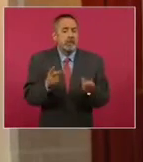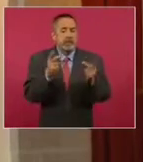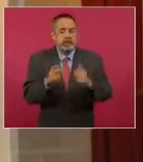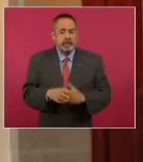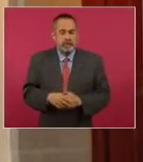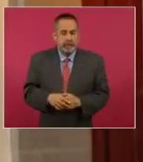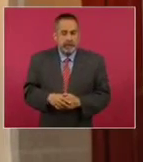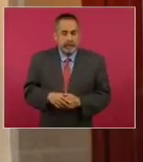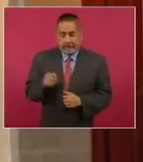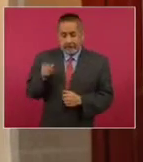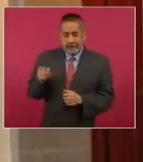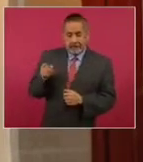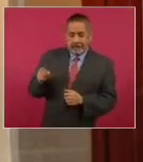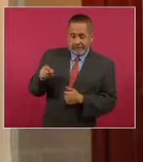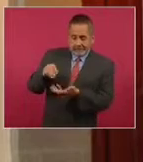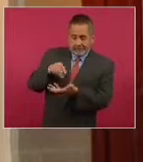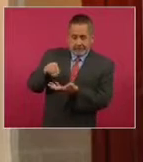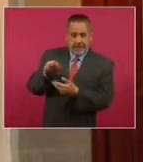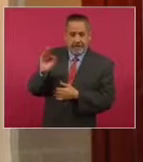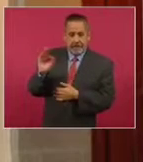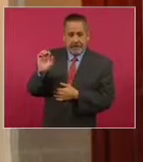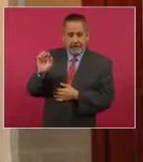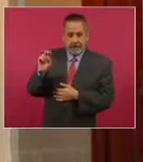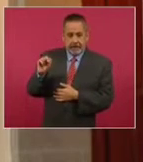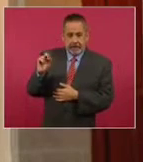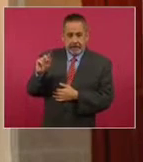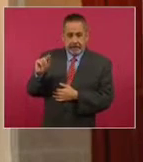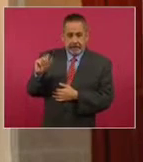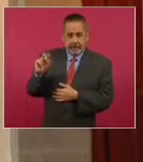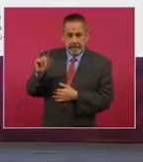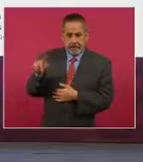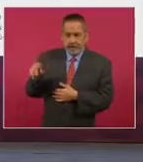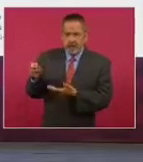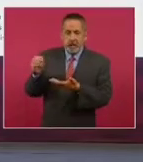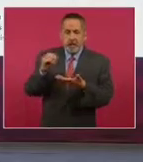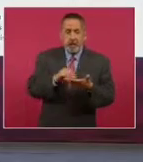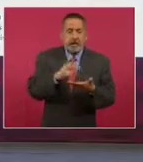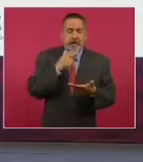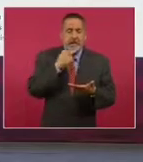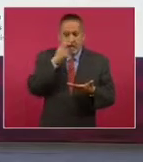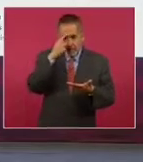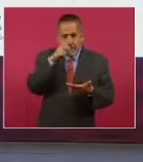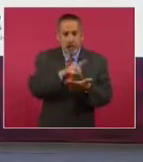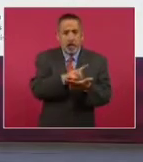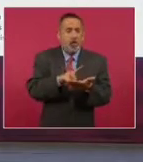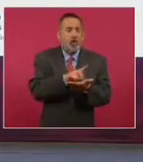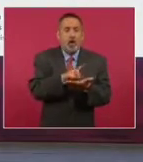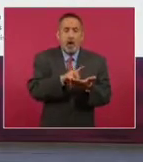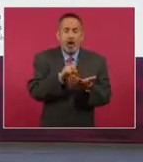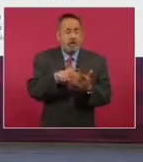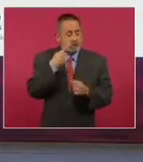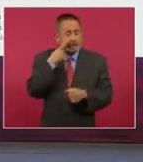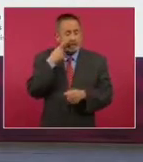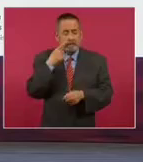Esta sustancia química es usada como droga fundamentalmente en Estados